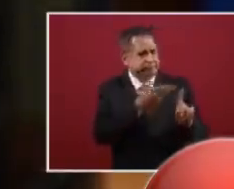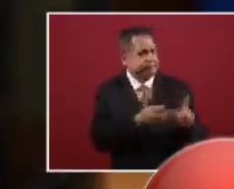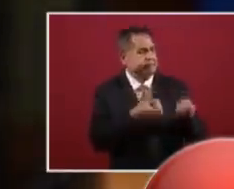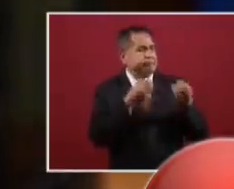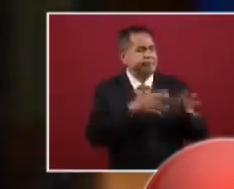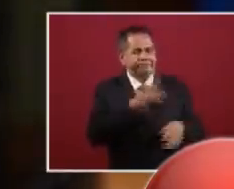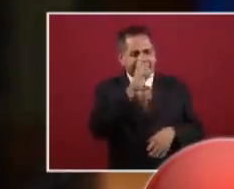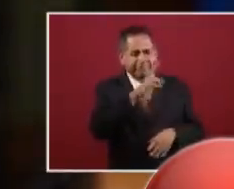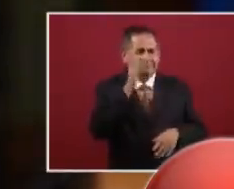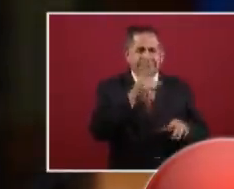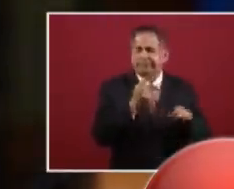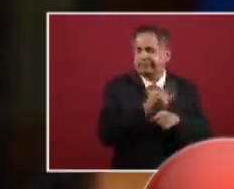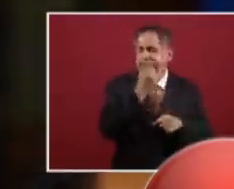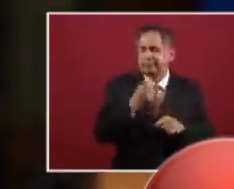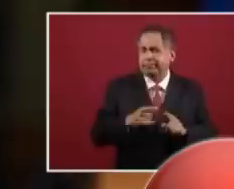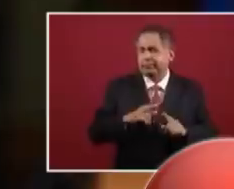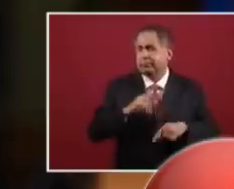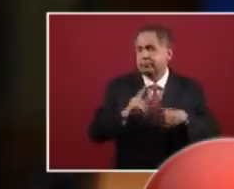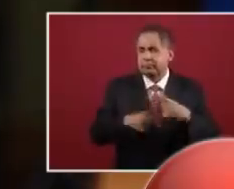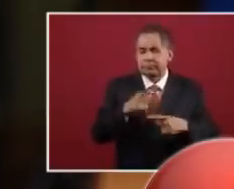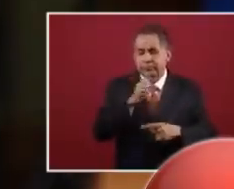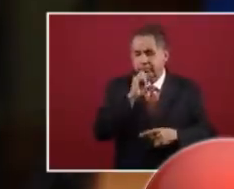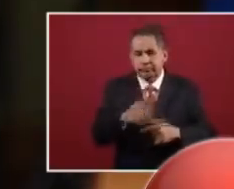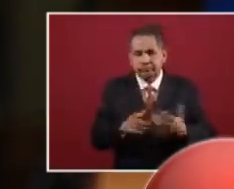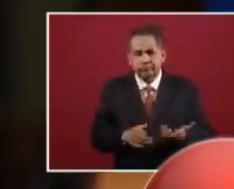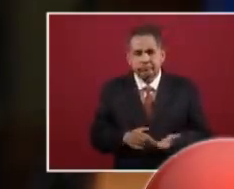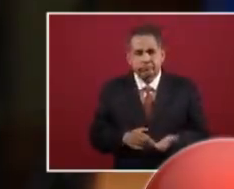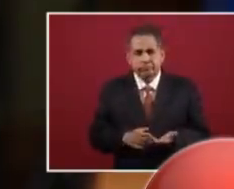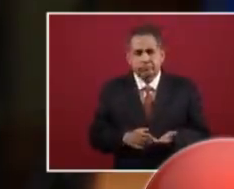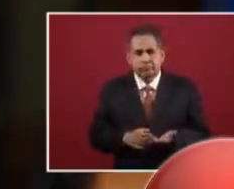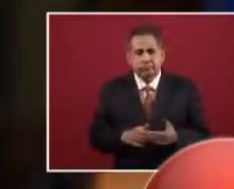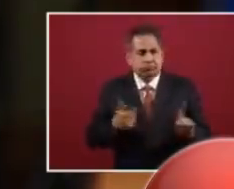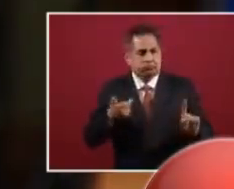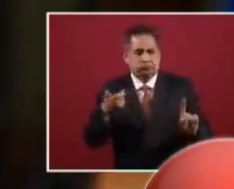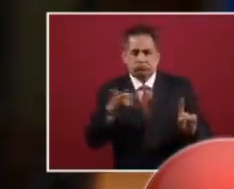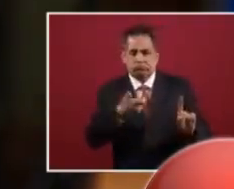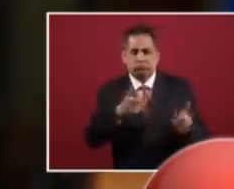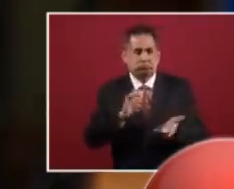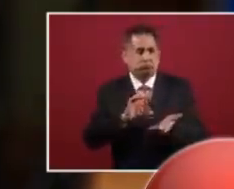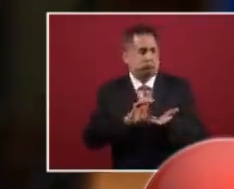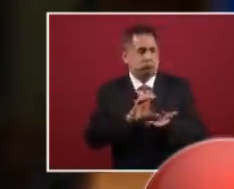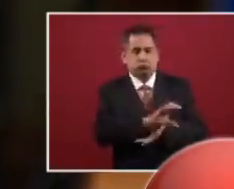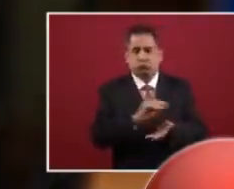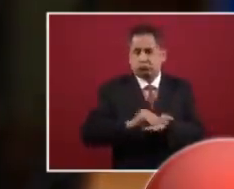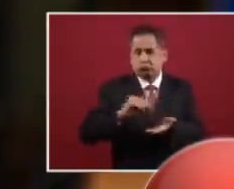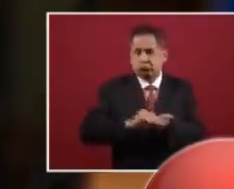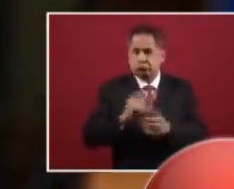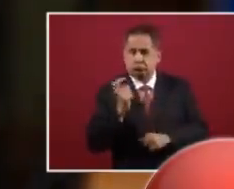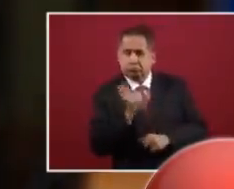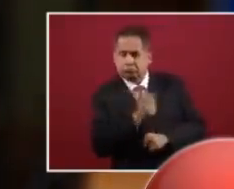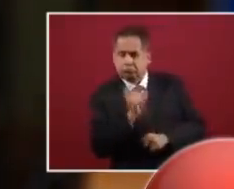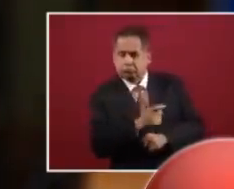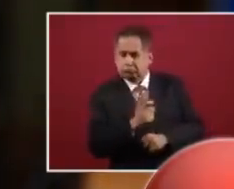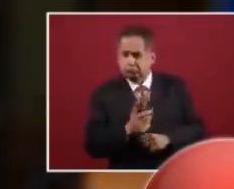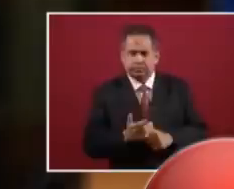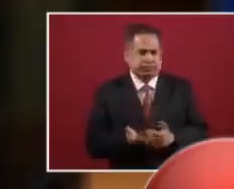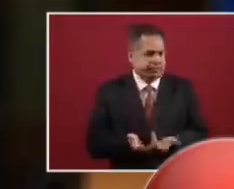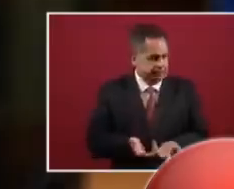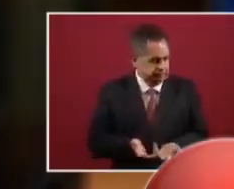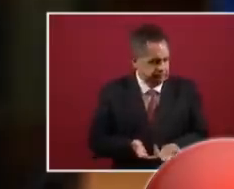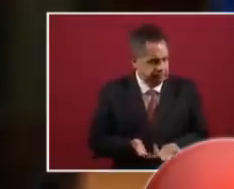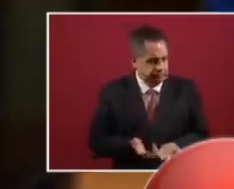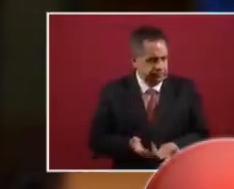señor presidente, luego también tampoco pierden el salario? ¿No sería